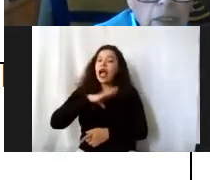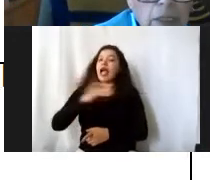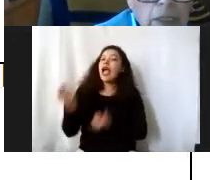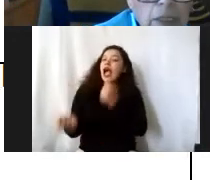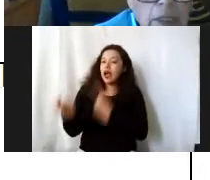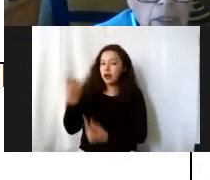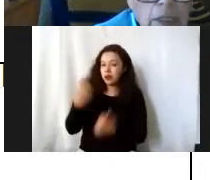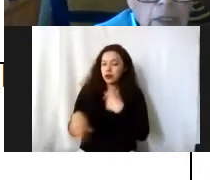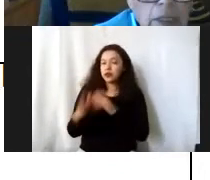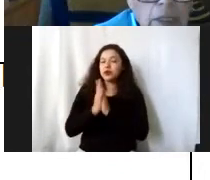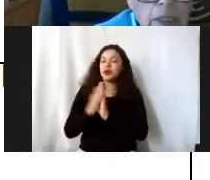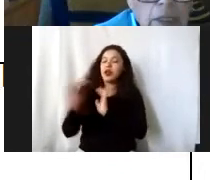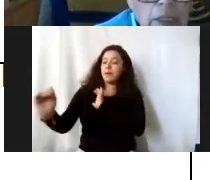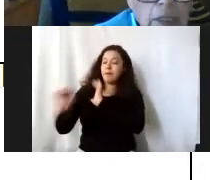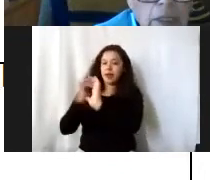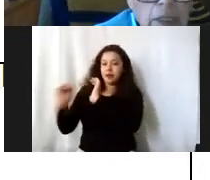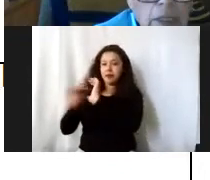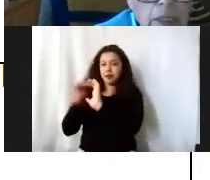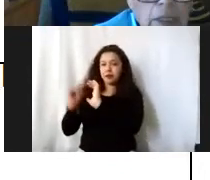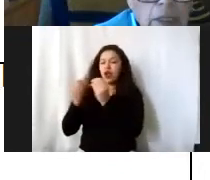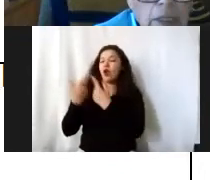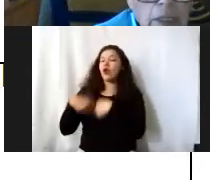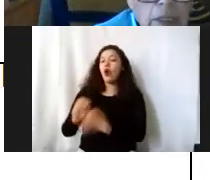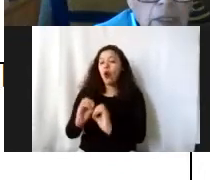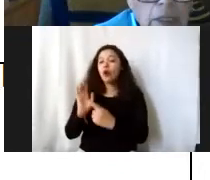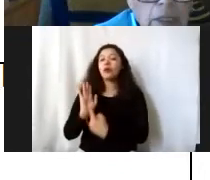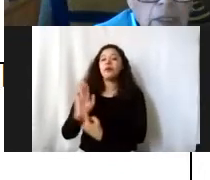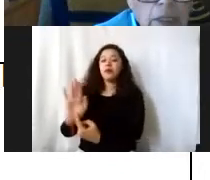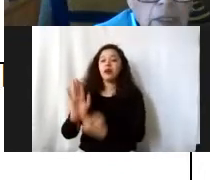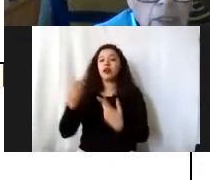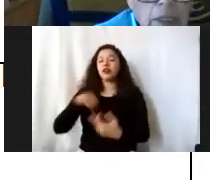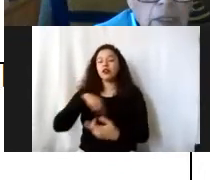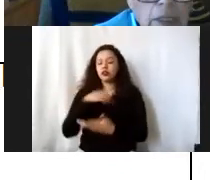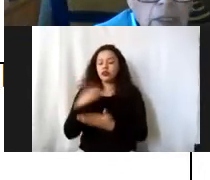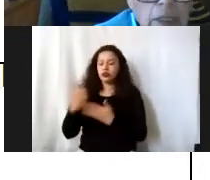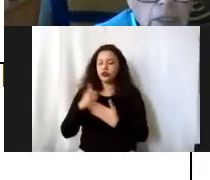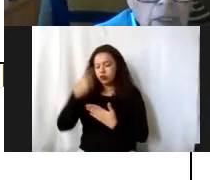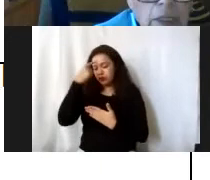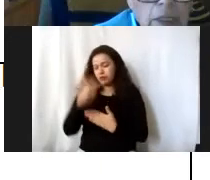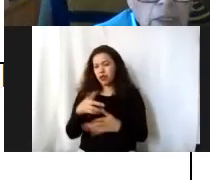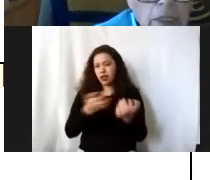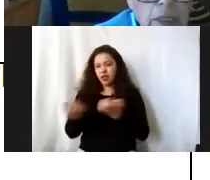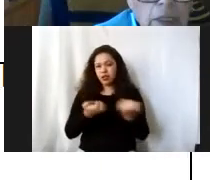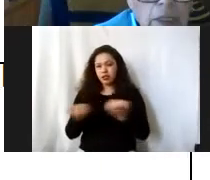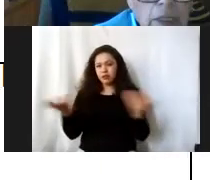nos pudieran enviar o presentar, nos ayudaría mucho para el ejercicio.